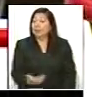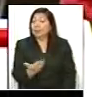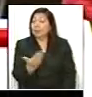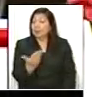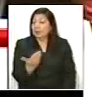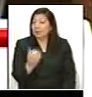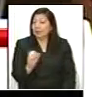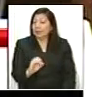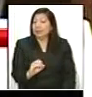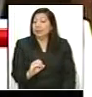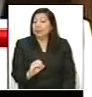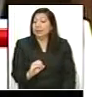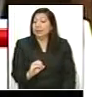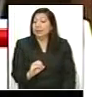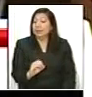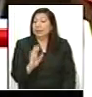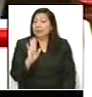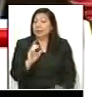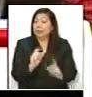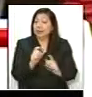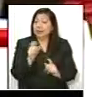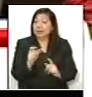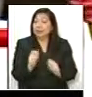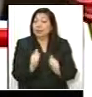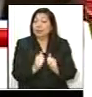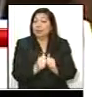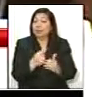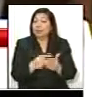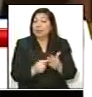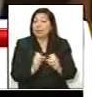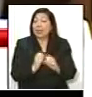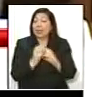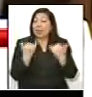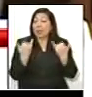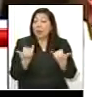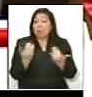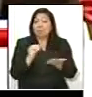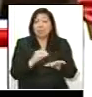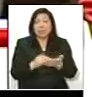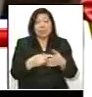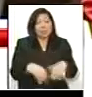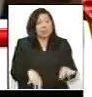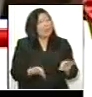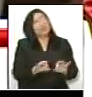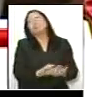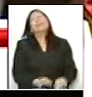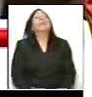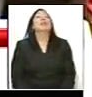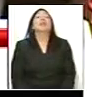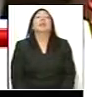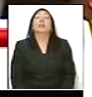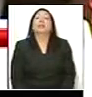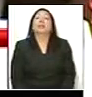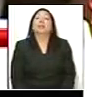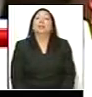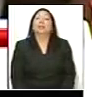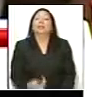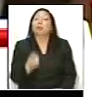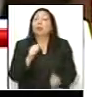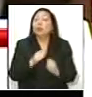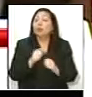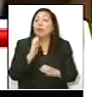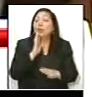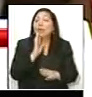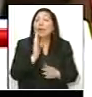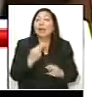porque ha sido hecho por 5 congresistas, con respecto a que el día de hoy se priorice el debate de inmunidad,